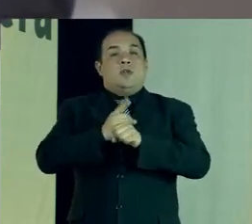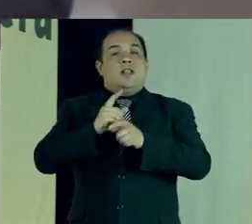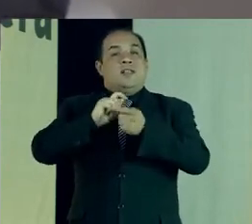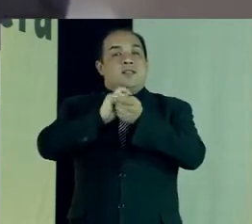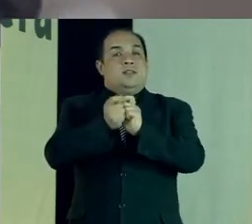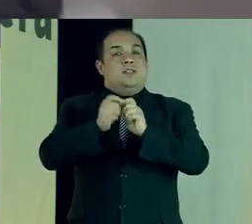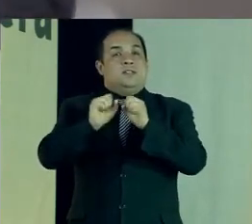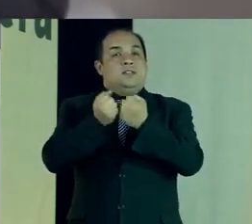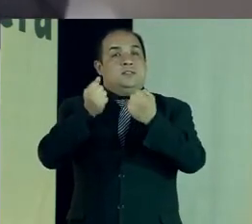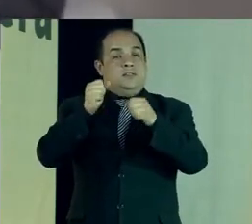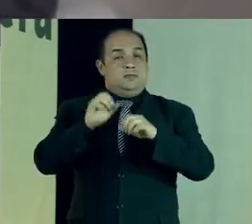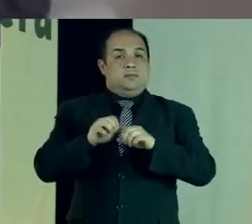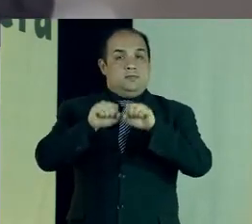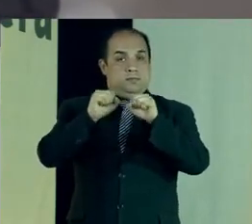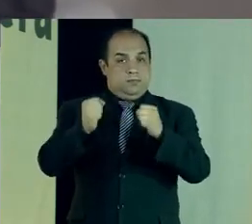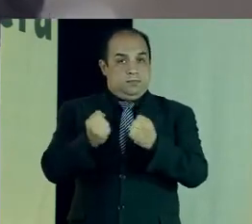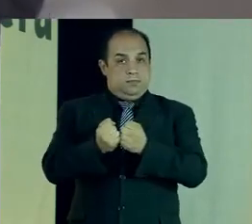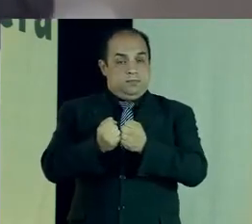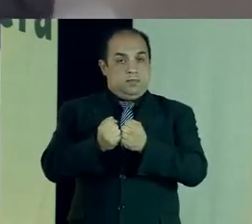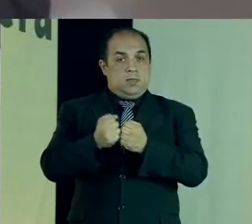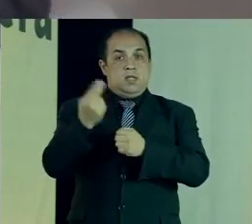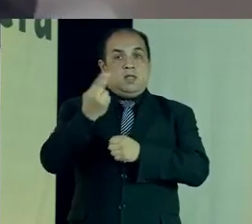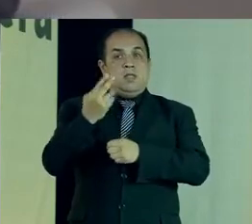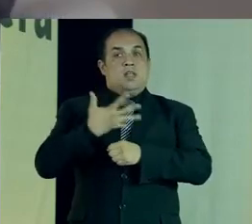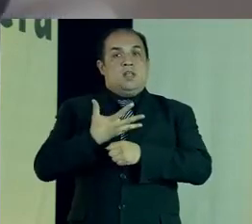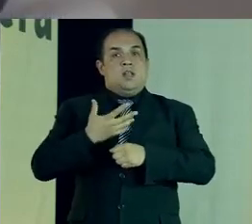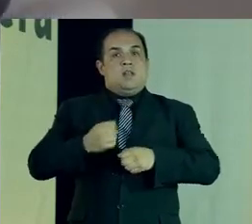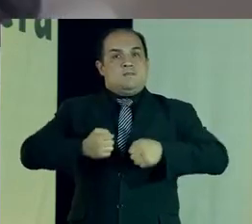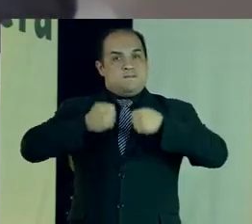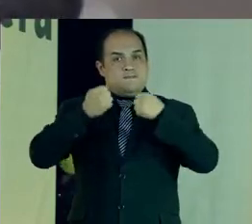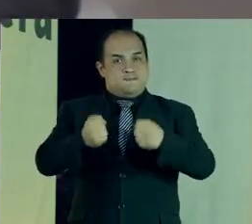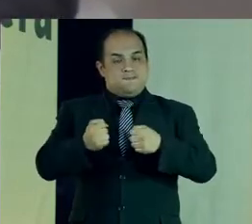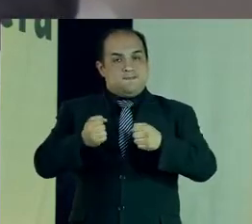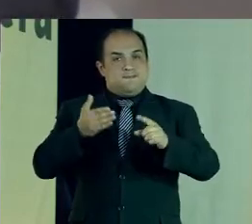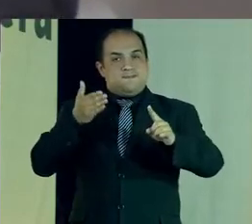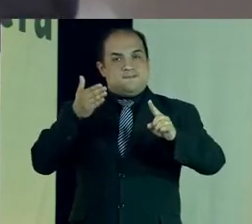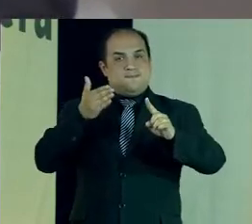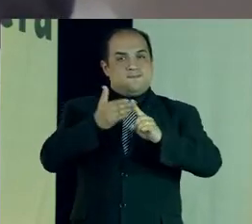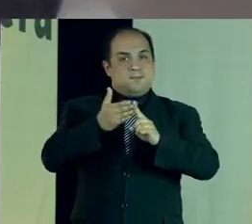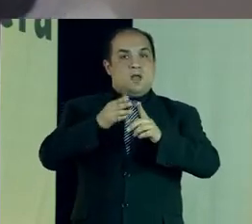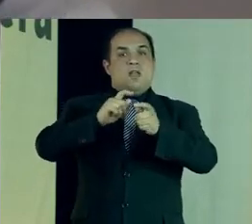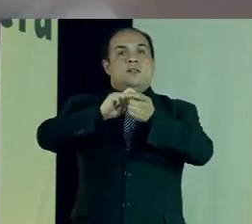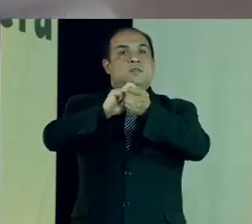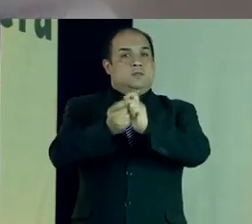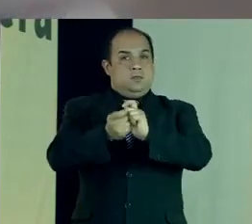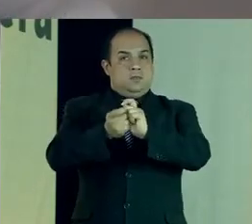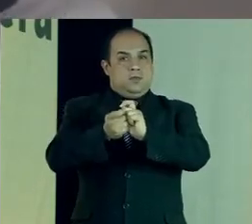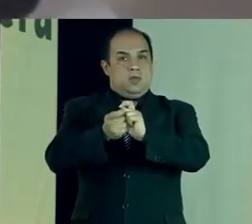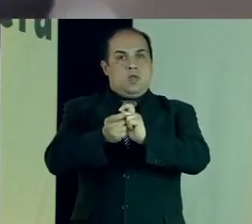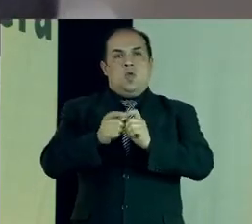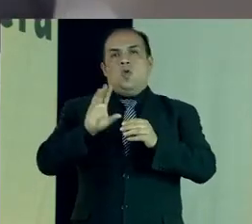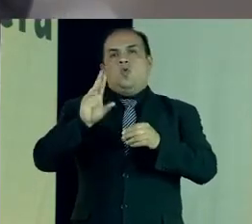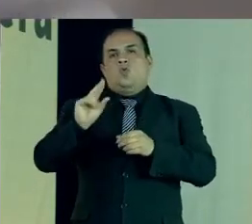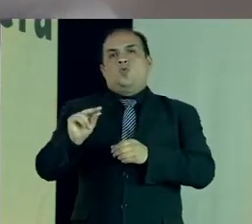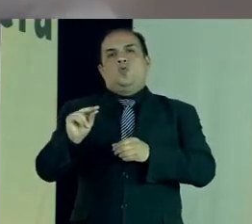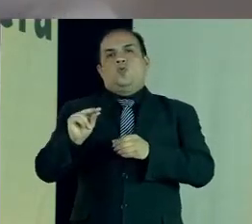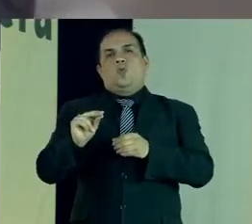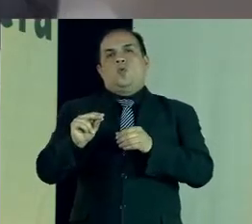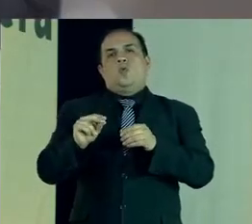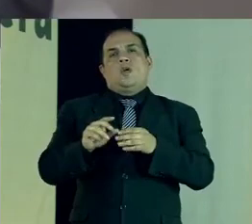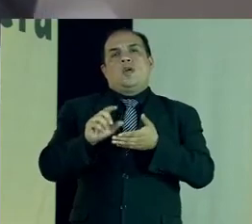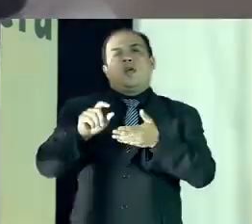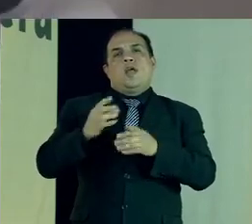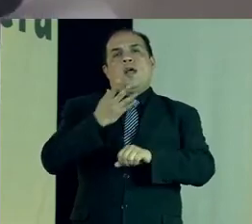sistema definitivamente tenemos que estar resueltos a transformar no remendar no